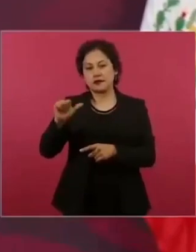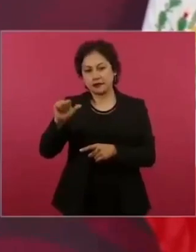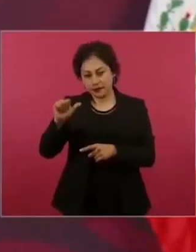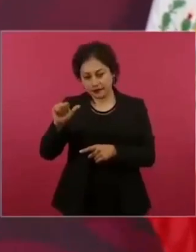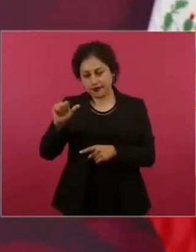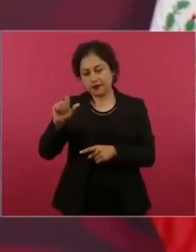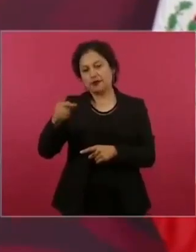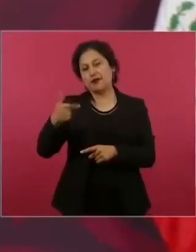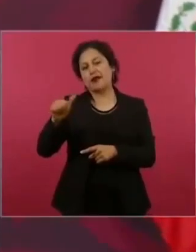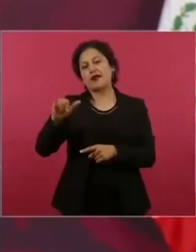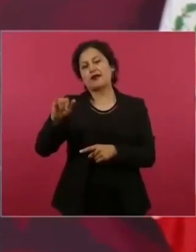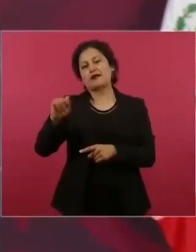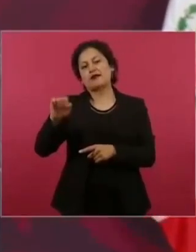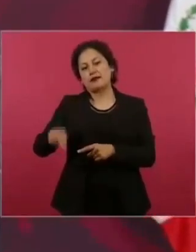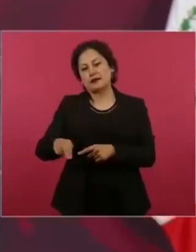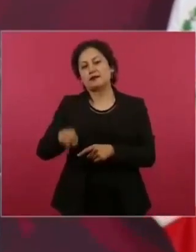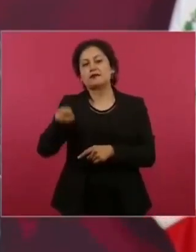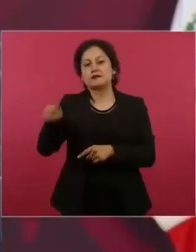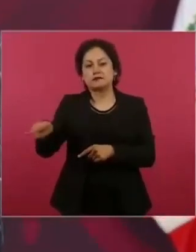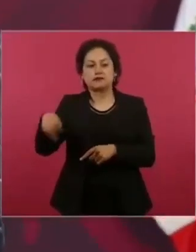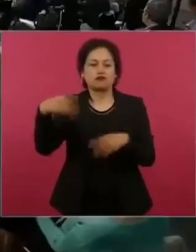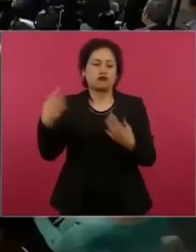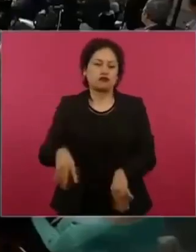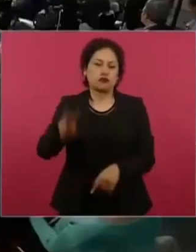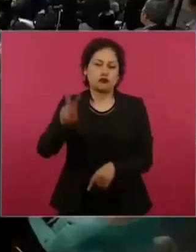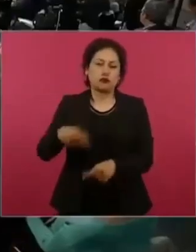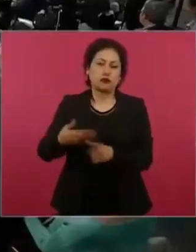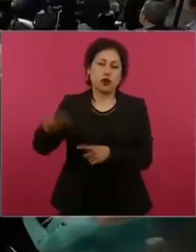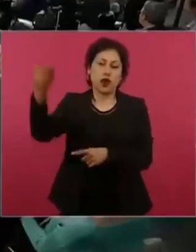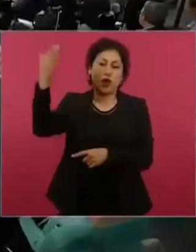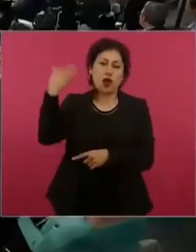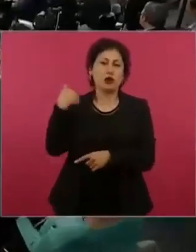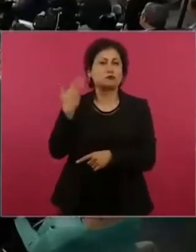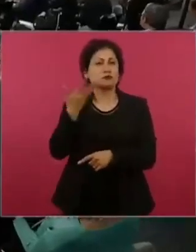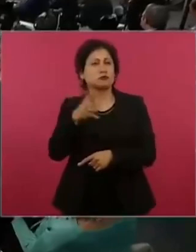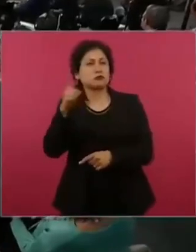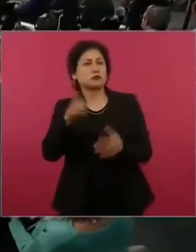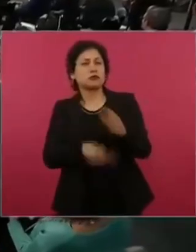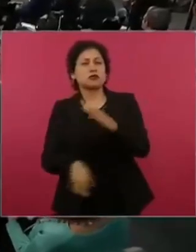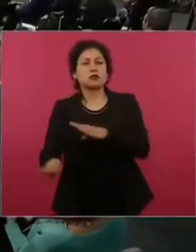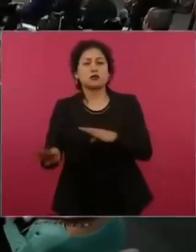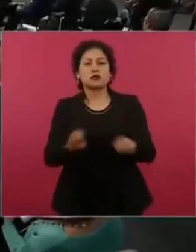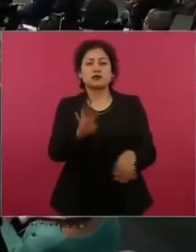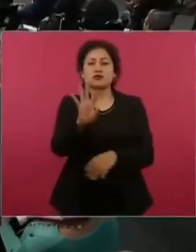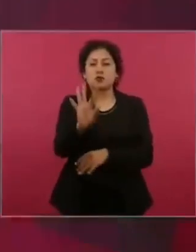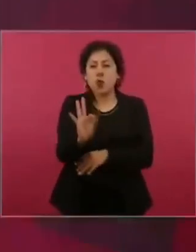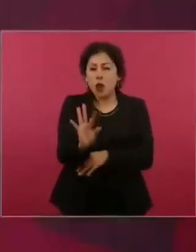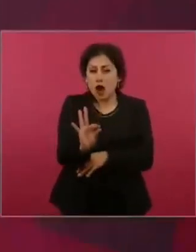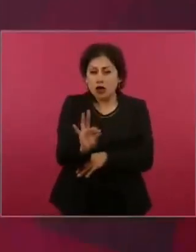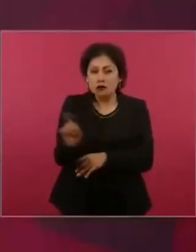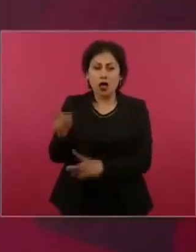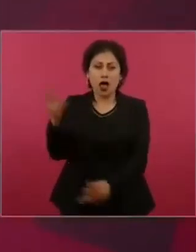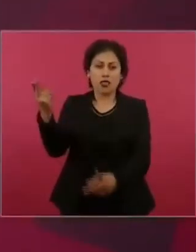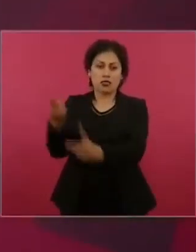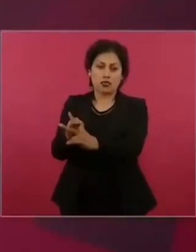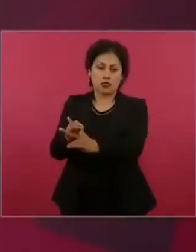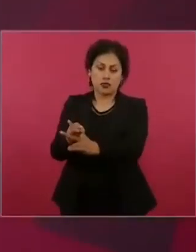a quien asesinaron los años cuarenta del siglo pasado